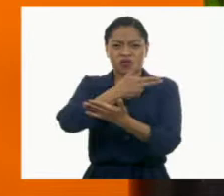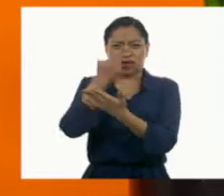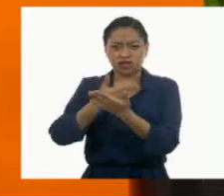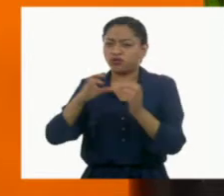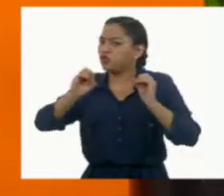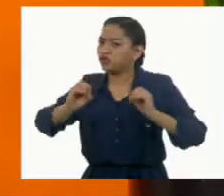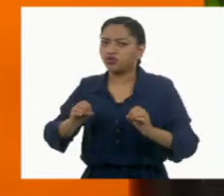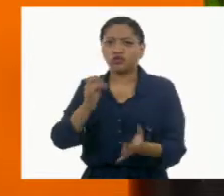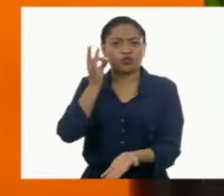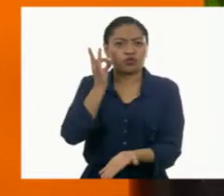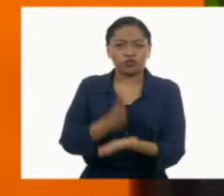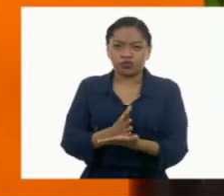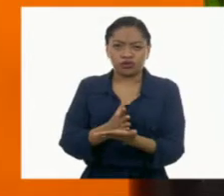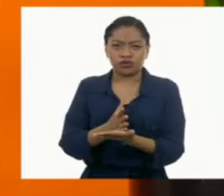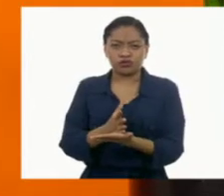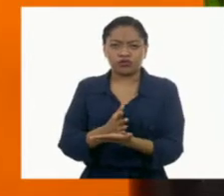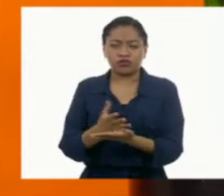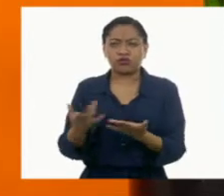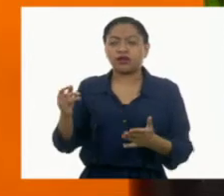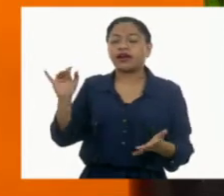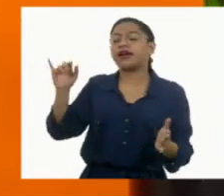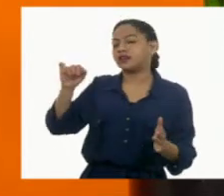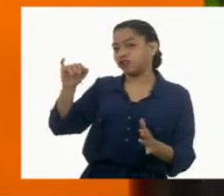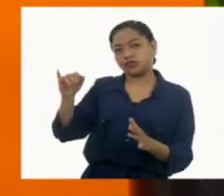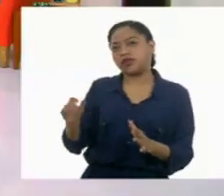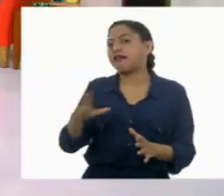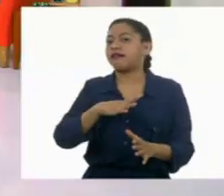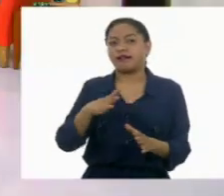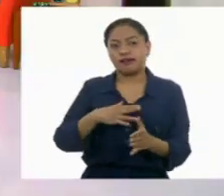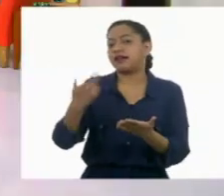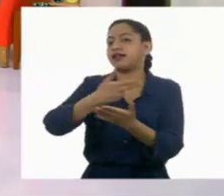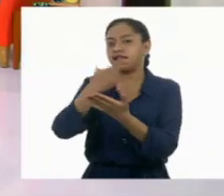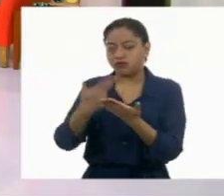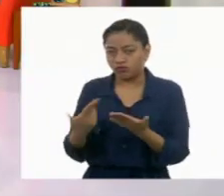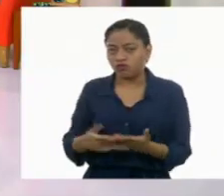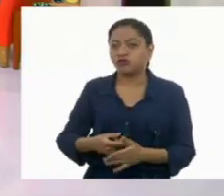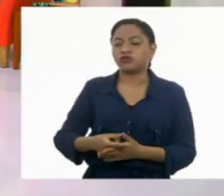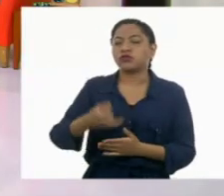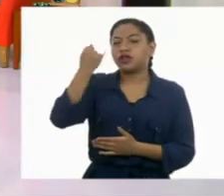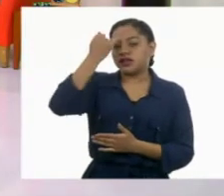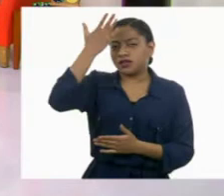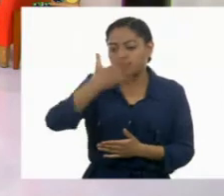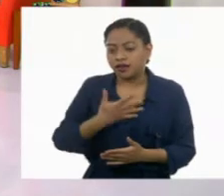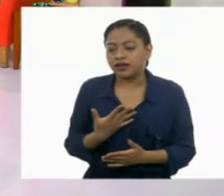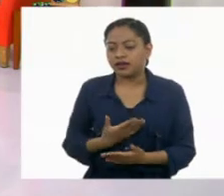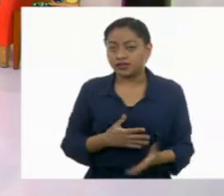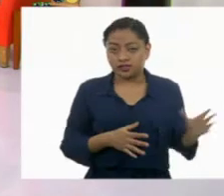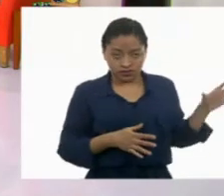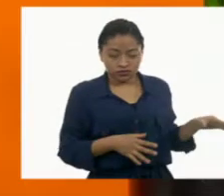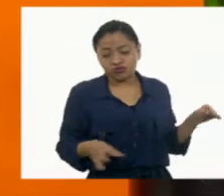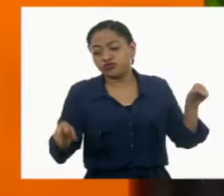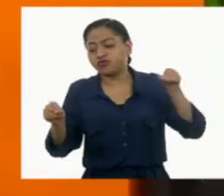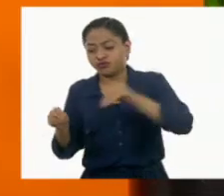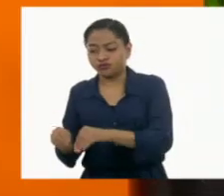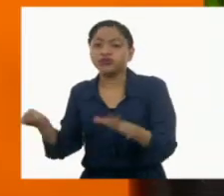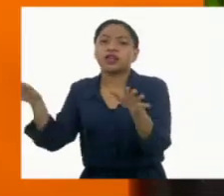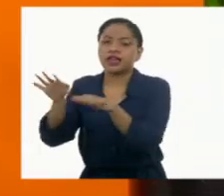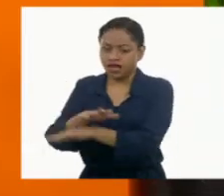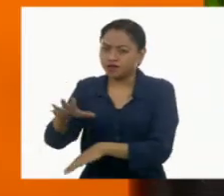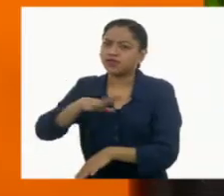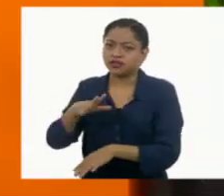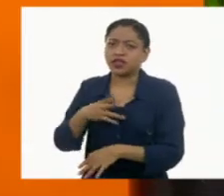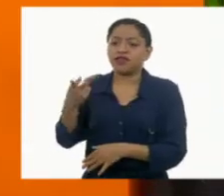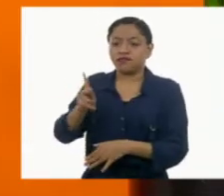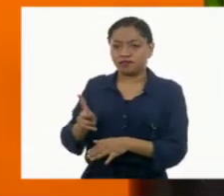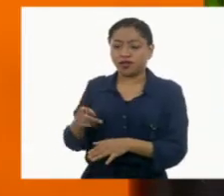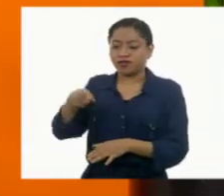o solo se enfoca en...? No, sí, llevan las ilustraciones y todo, y llevan sus adecuaciones, sus adaptaciones también, pero sí, finalmente es todo un